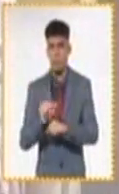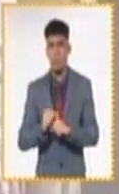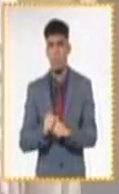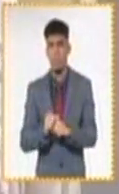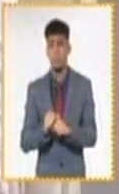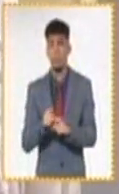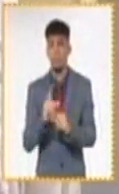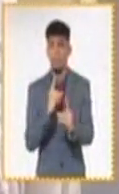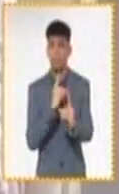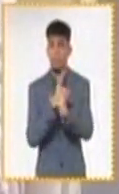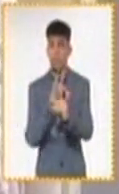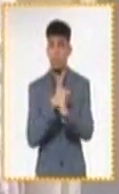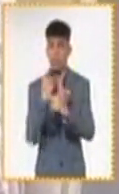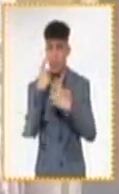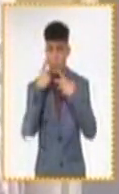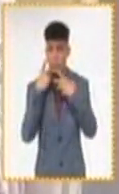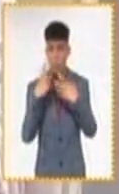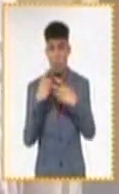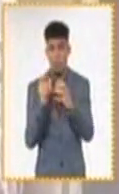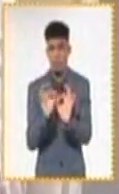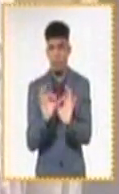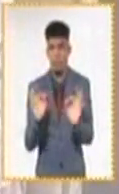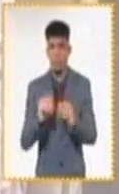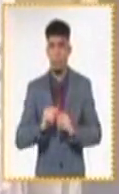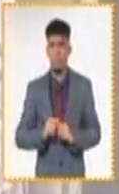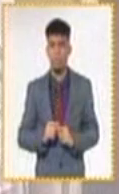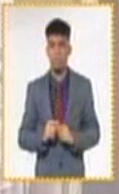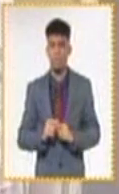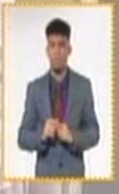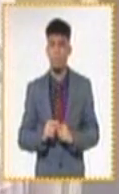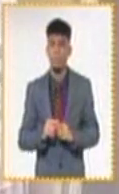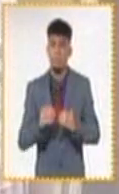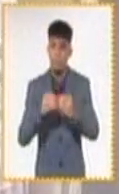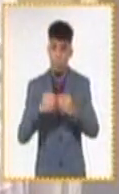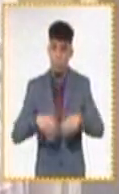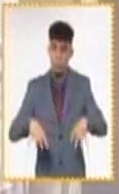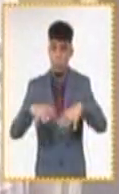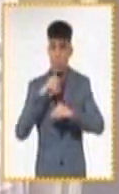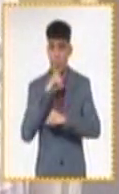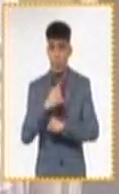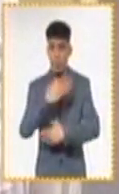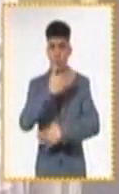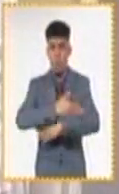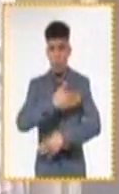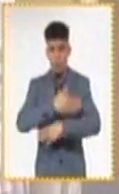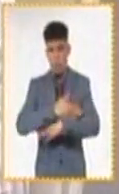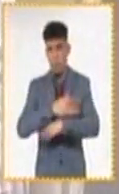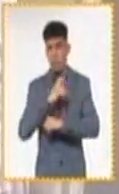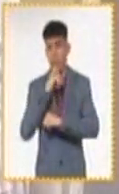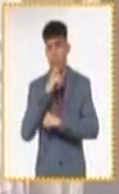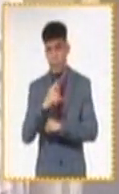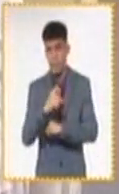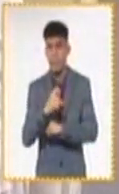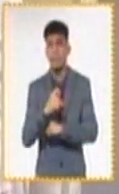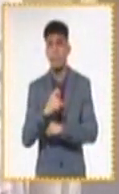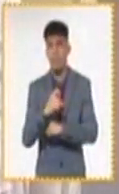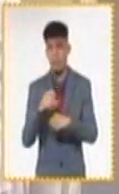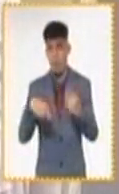aglutinador por excelencia, en medio de las difíciles condiciones de bloqueo que les ha sido impuesto